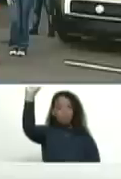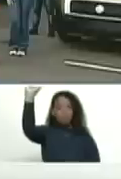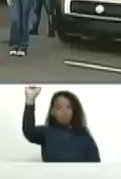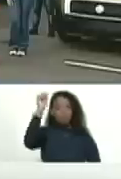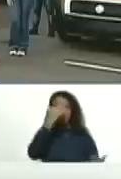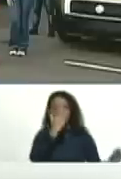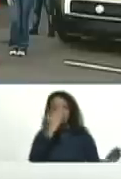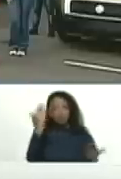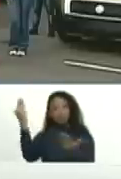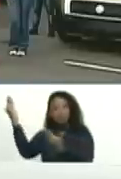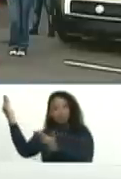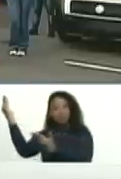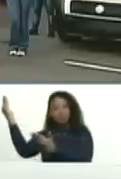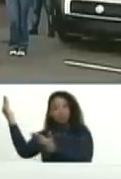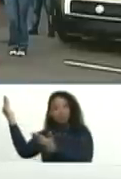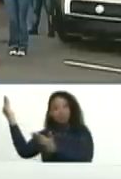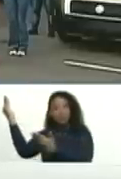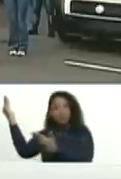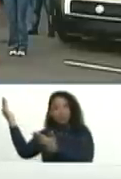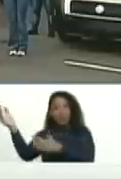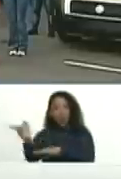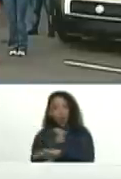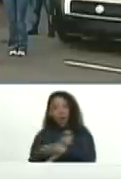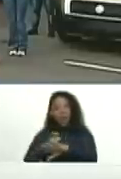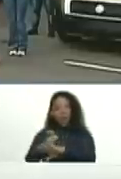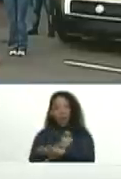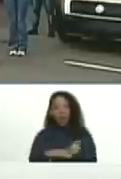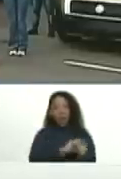Adelante, gobernador Rafael Lacaba.